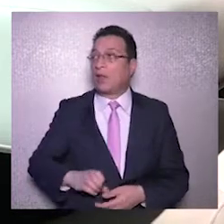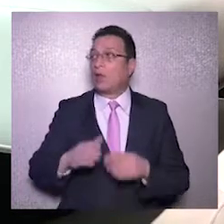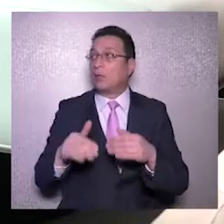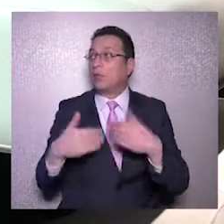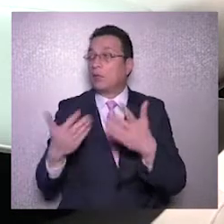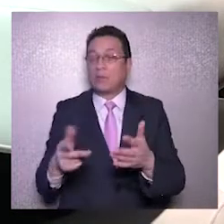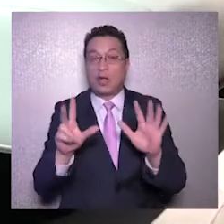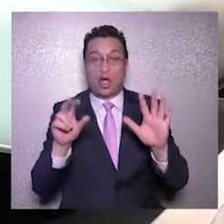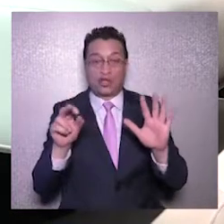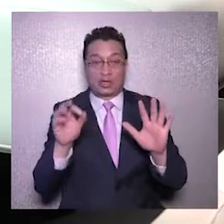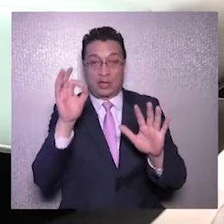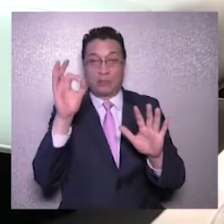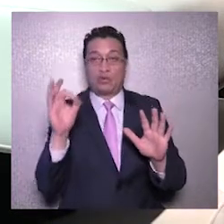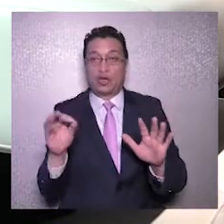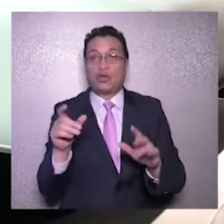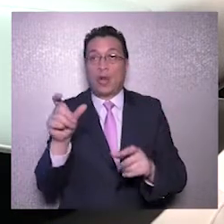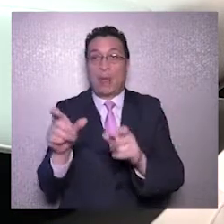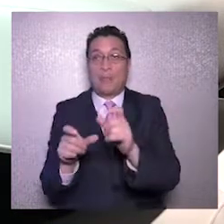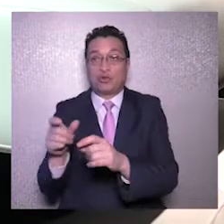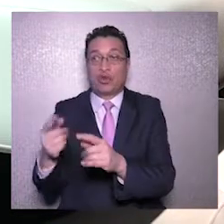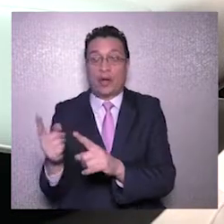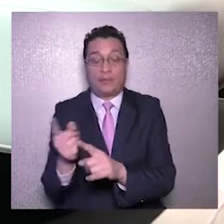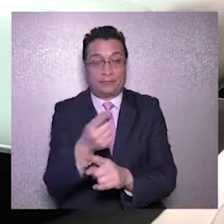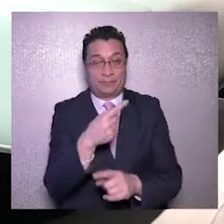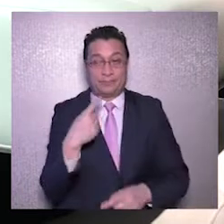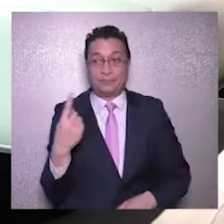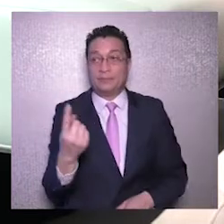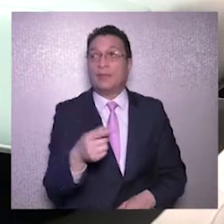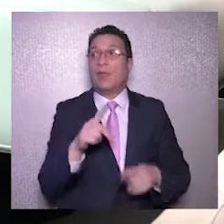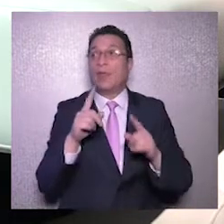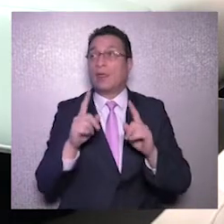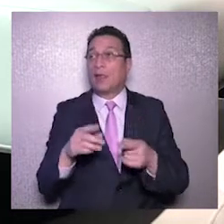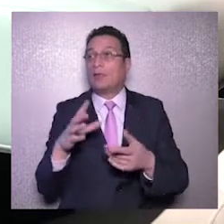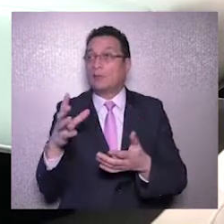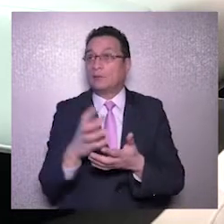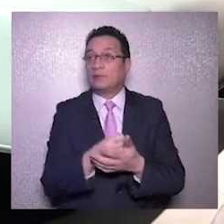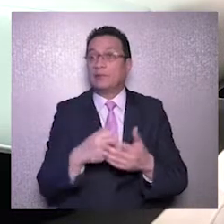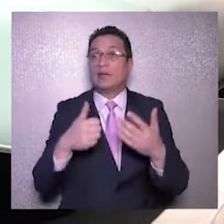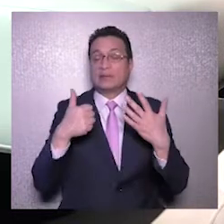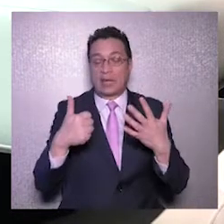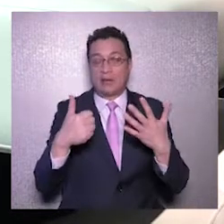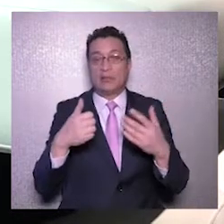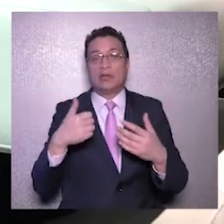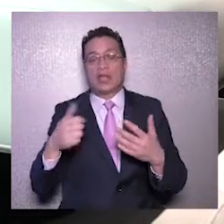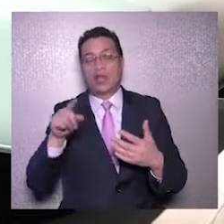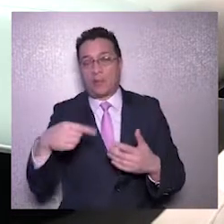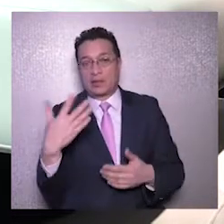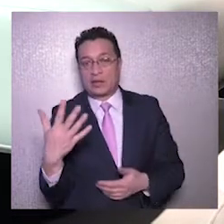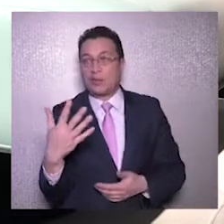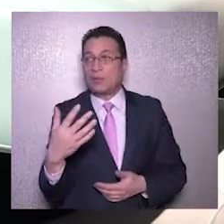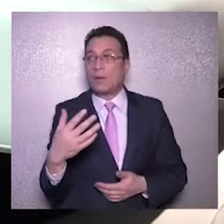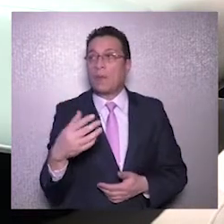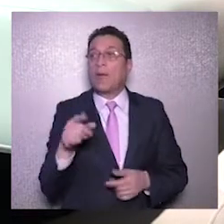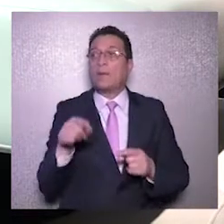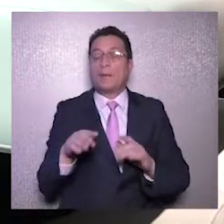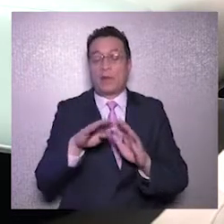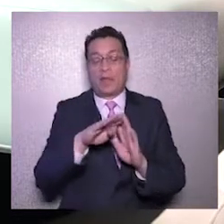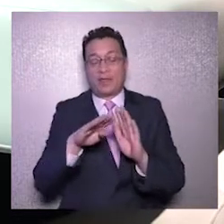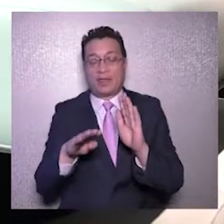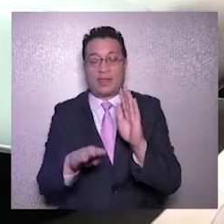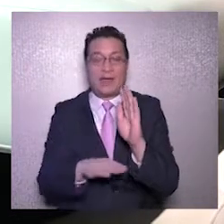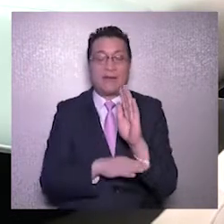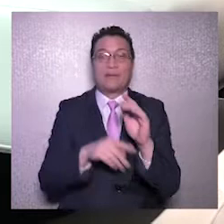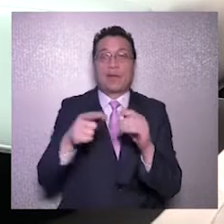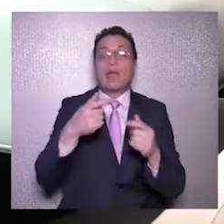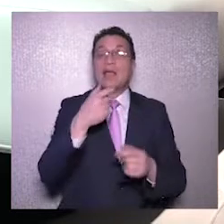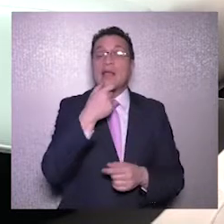al 80% de la población. Hay que llegar a lo menos al 6 o 6,5. Estaríamos por debajo de Inglaterra,